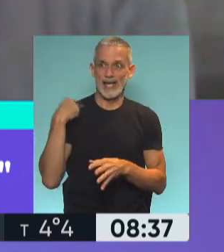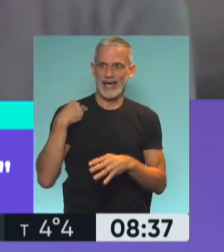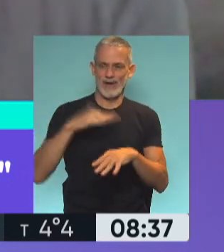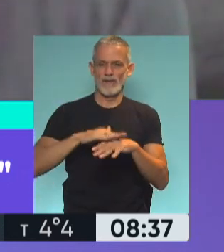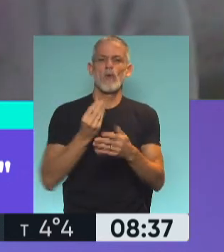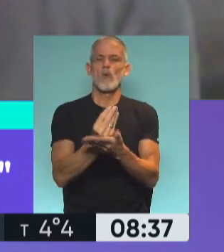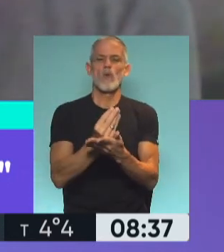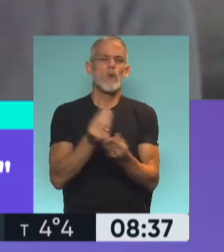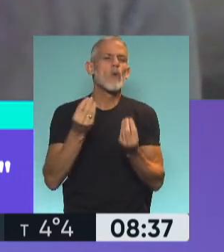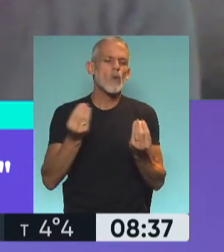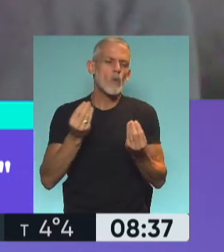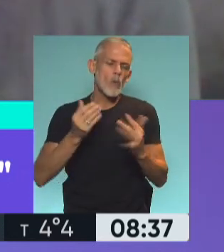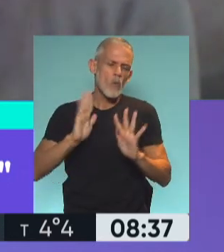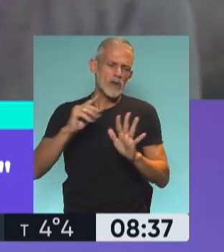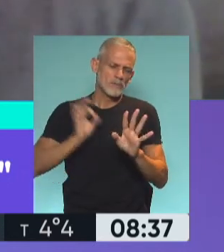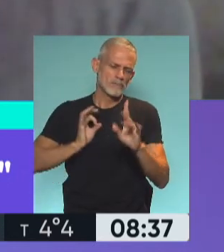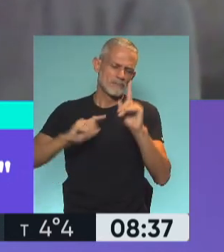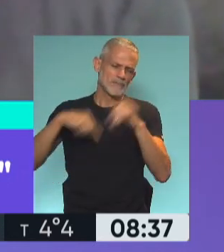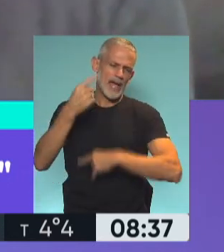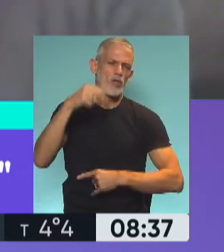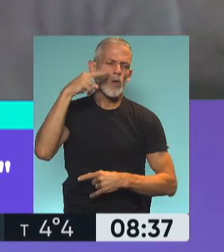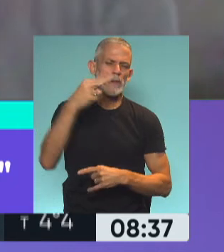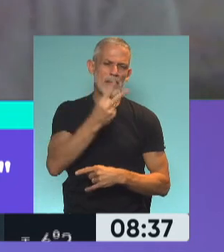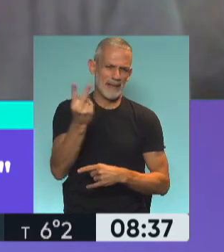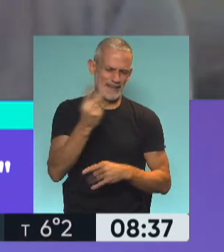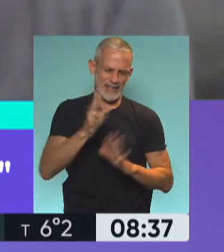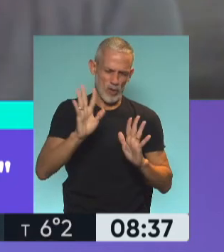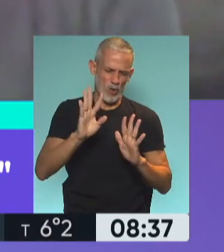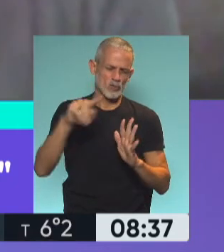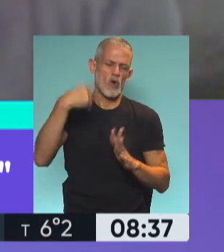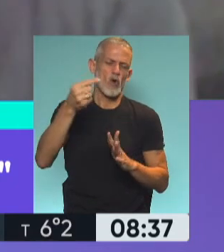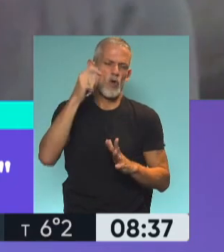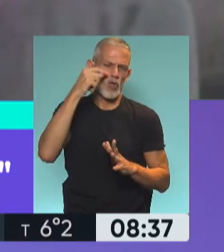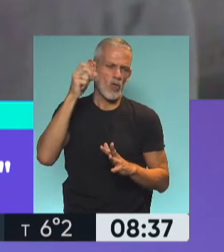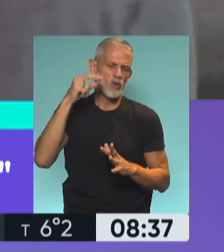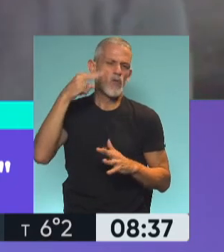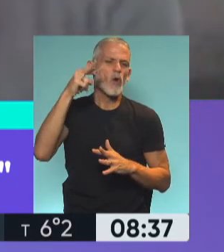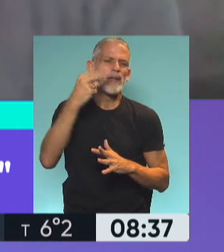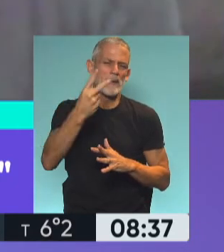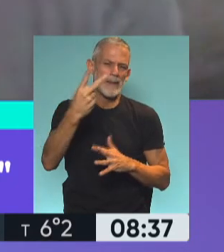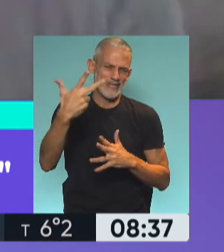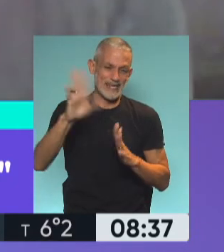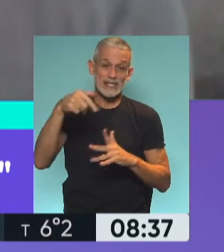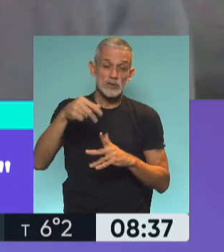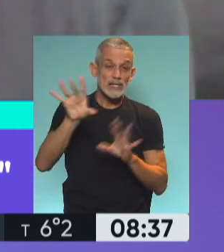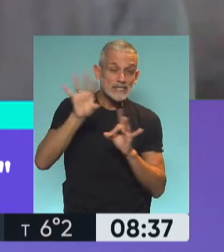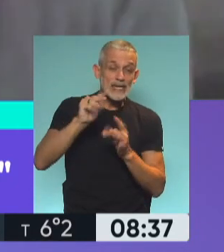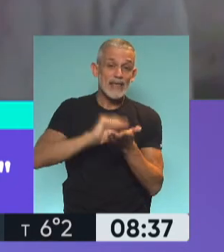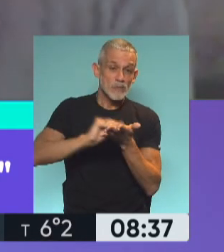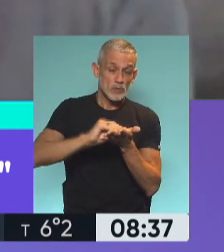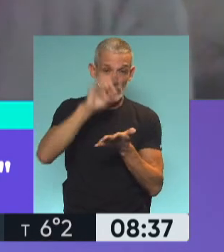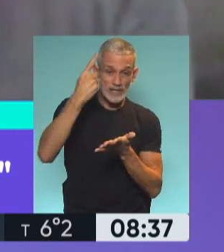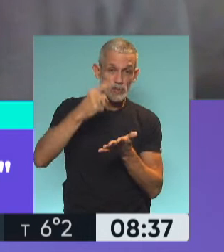gobierno, se va a dar seguramente en el año 2022 o 2023. Este año lo que se eligen son diputados nacionales y